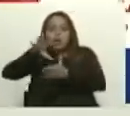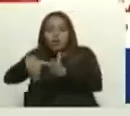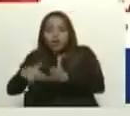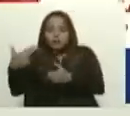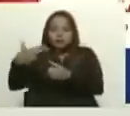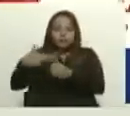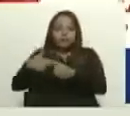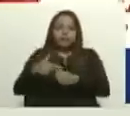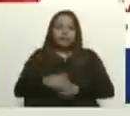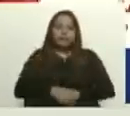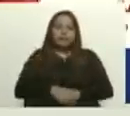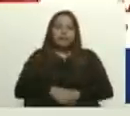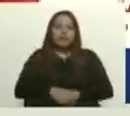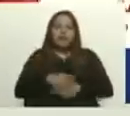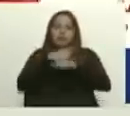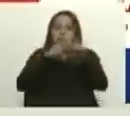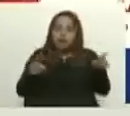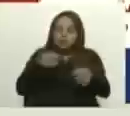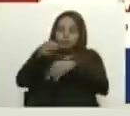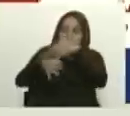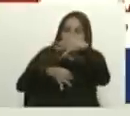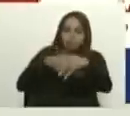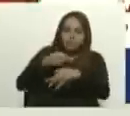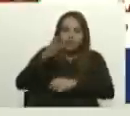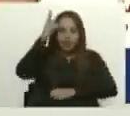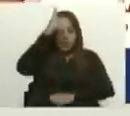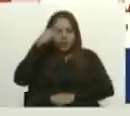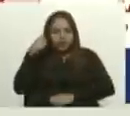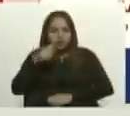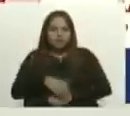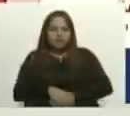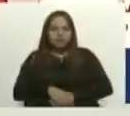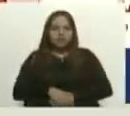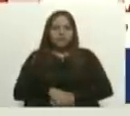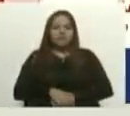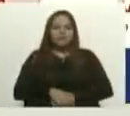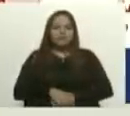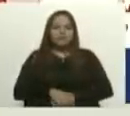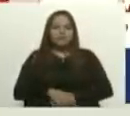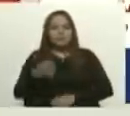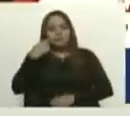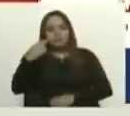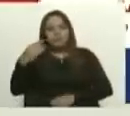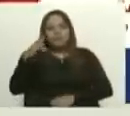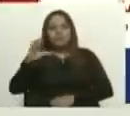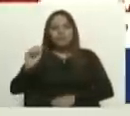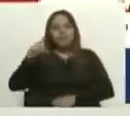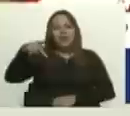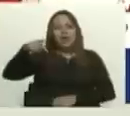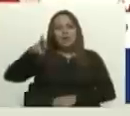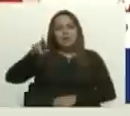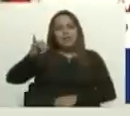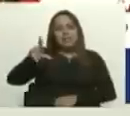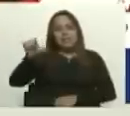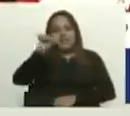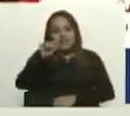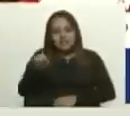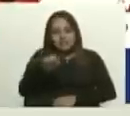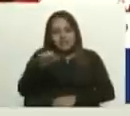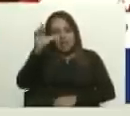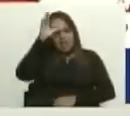Con respecto a las declaraciones de Donald Trump, por eso yo hablaba de Capriles. Que comience a explicarle,